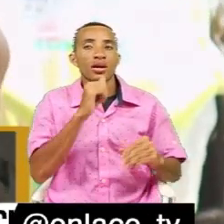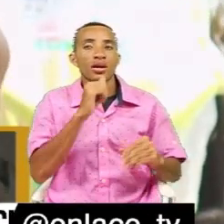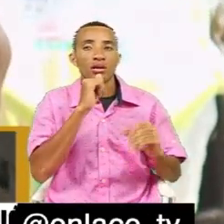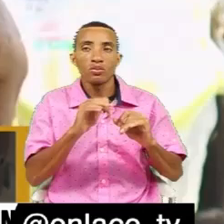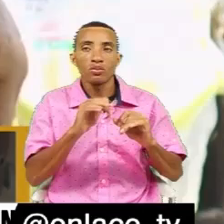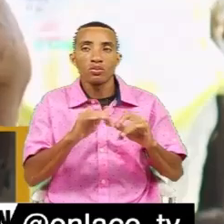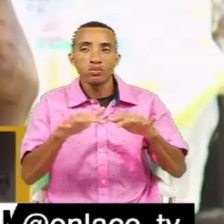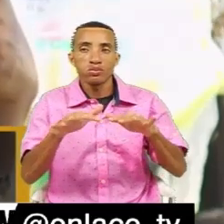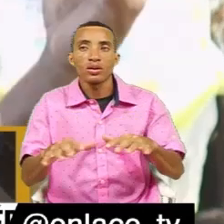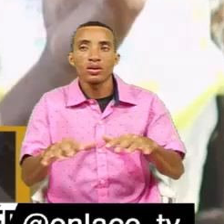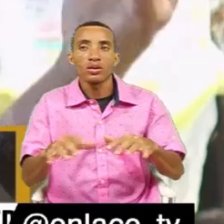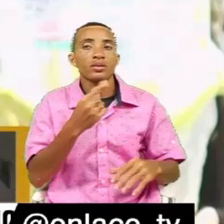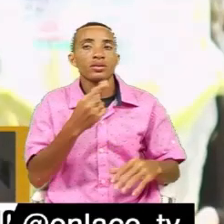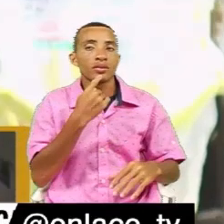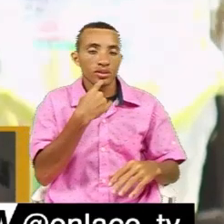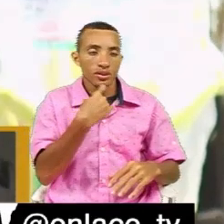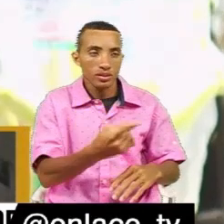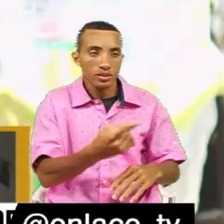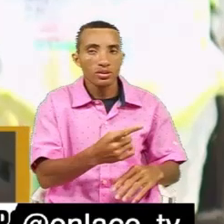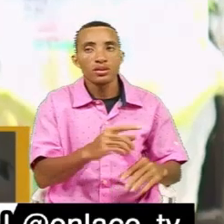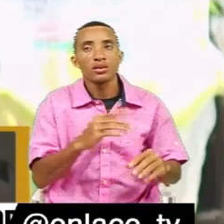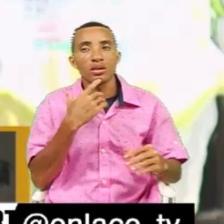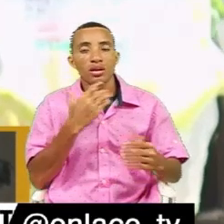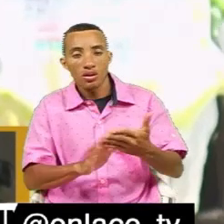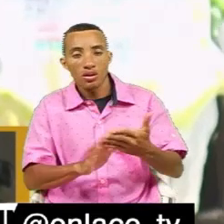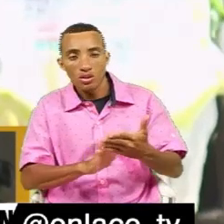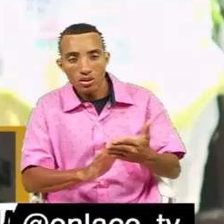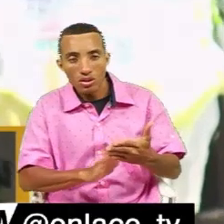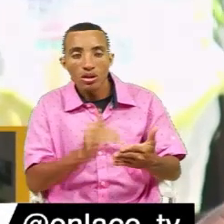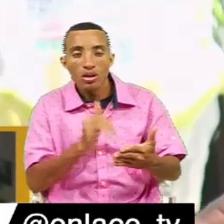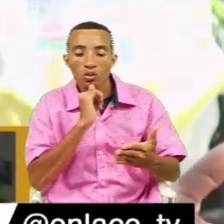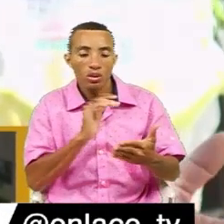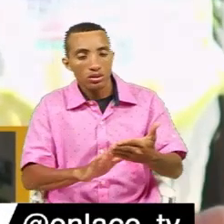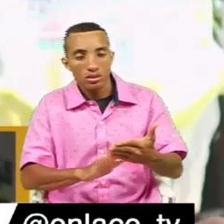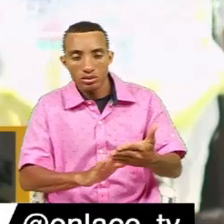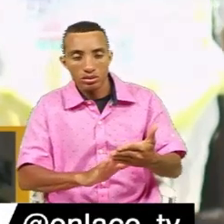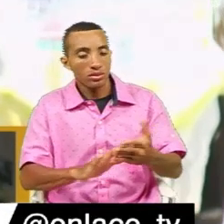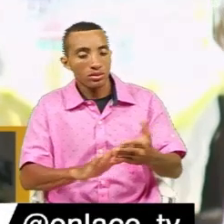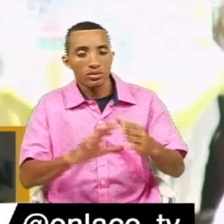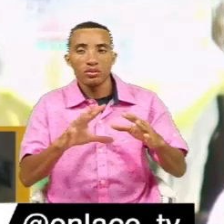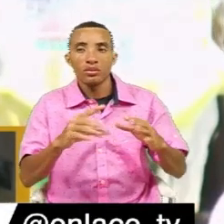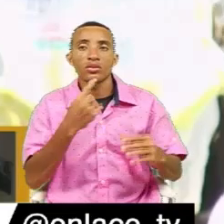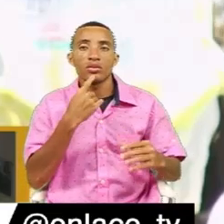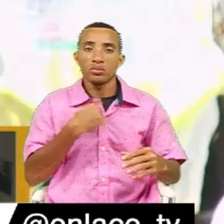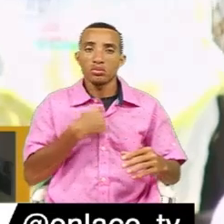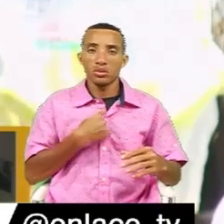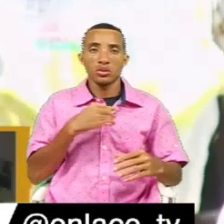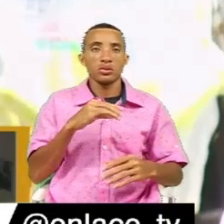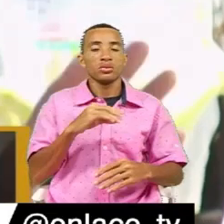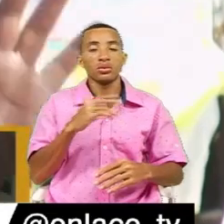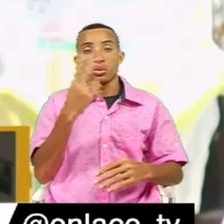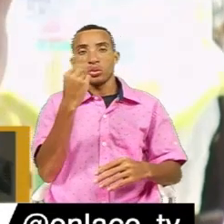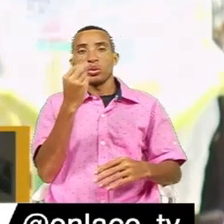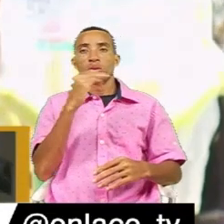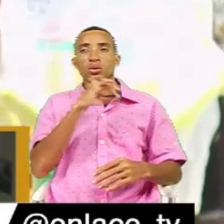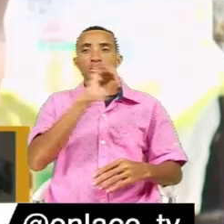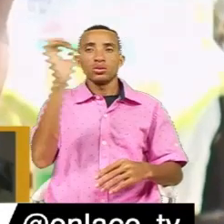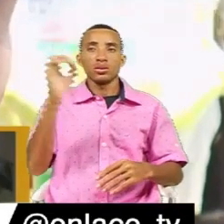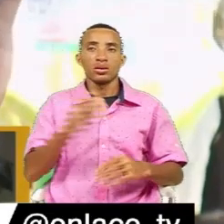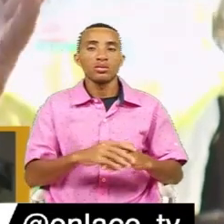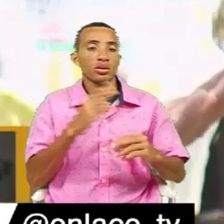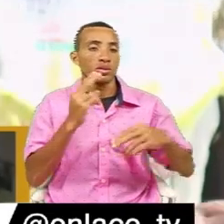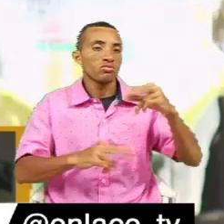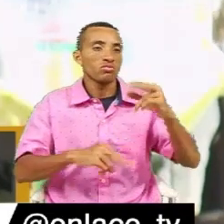y estamos diciendo que no nos dejaran eso ahí. Y bueno, nunca nos dijeron que no, pero terminamos la